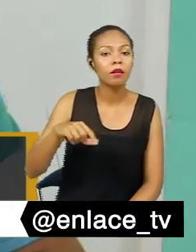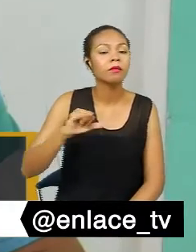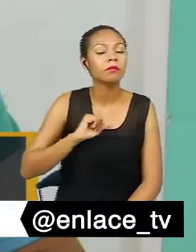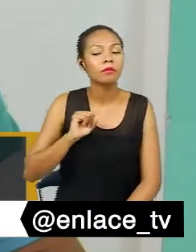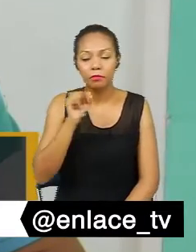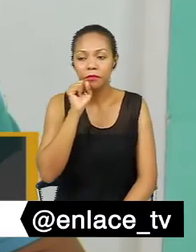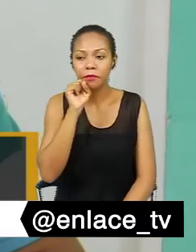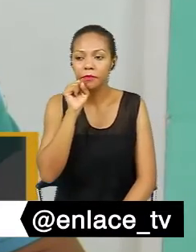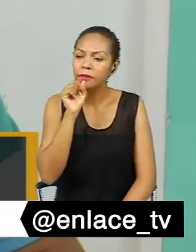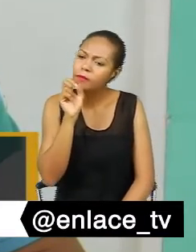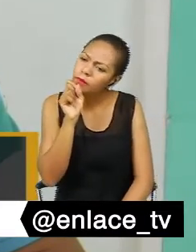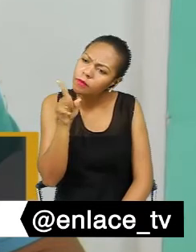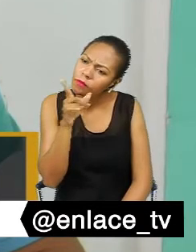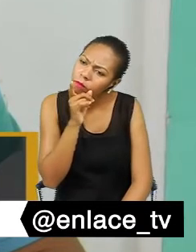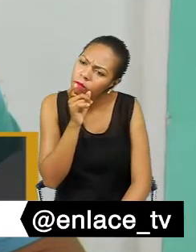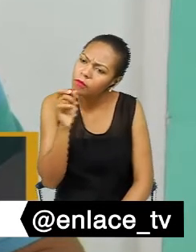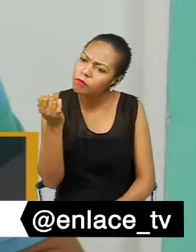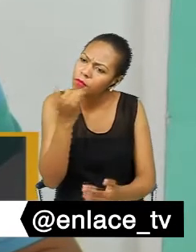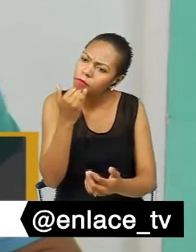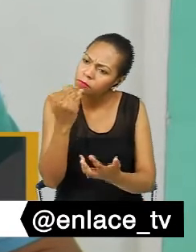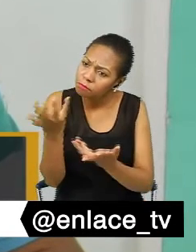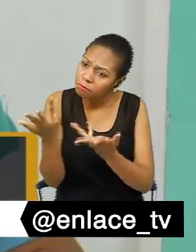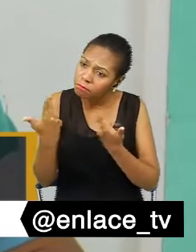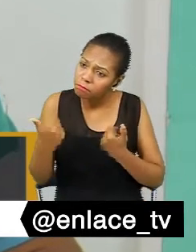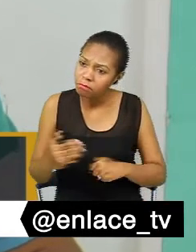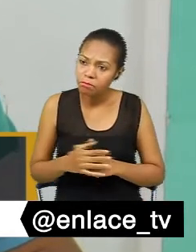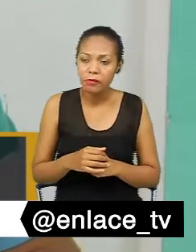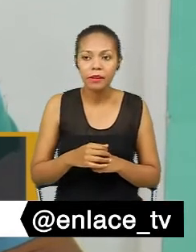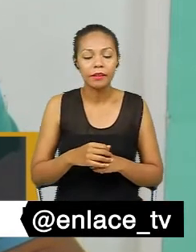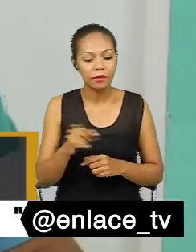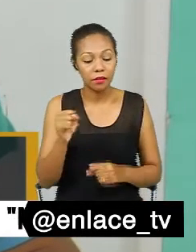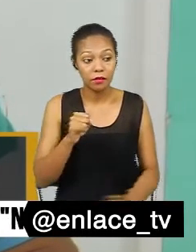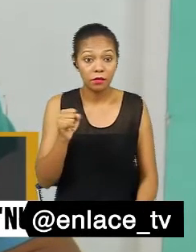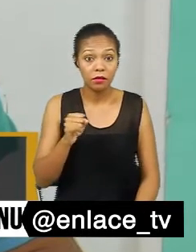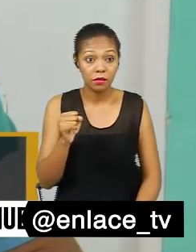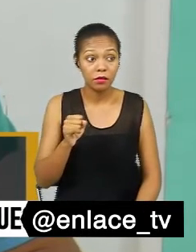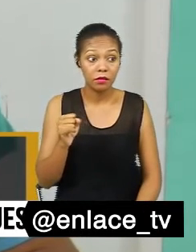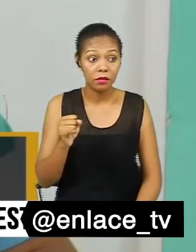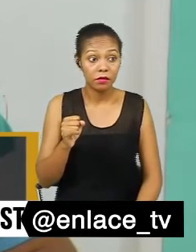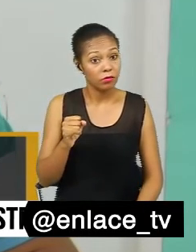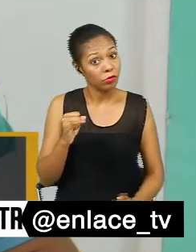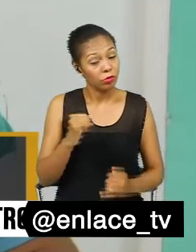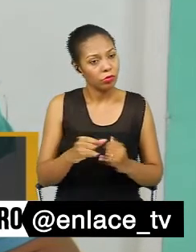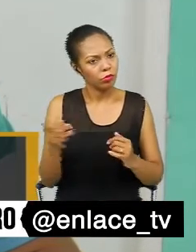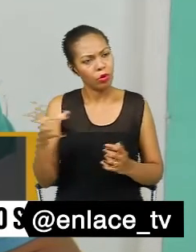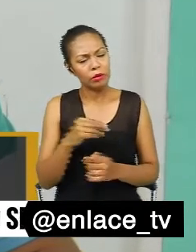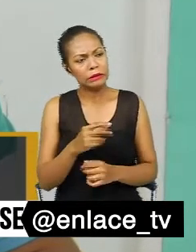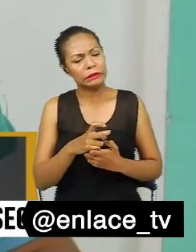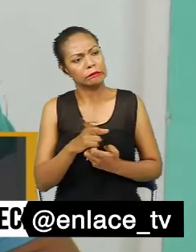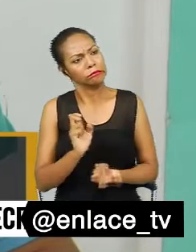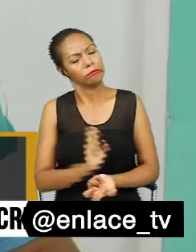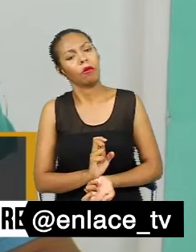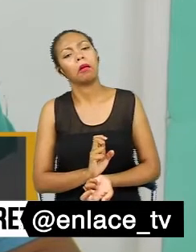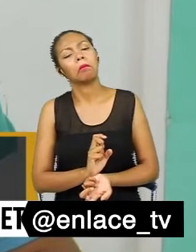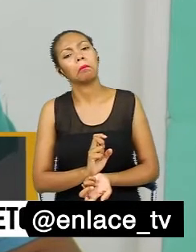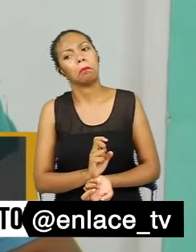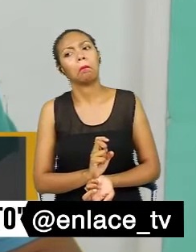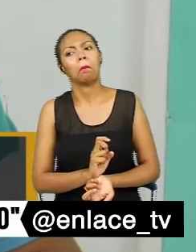una determinación que sorprende, nos sorprende y creo que sorprende al gran número